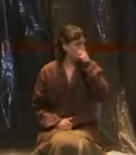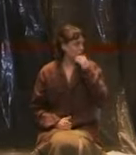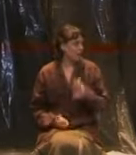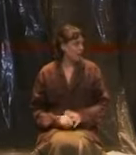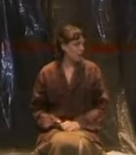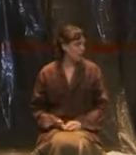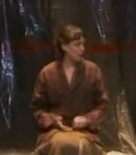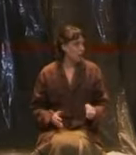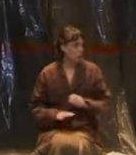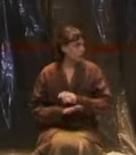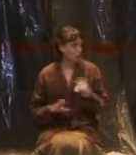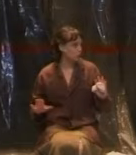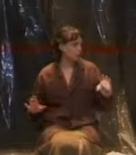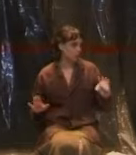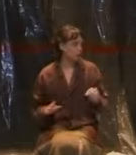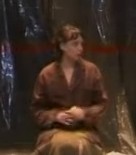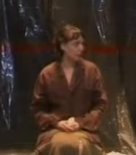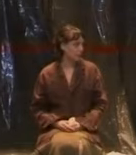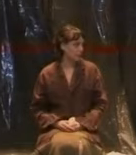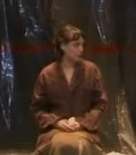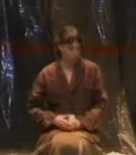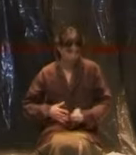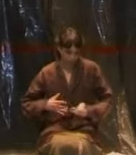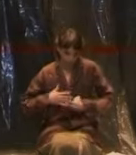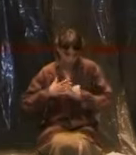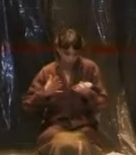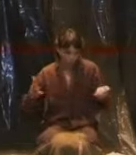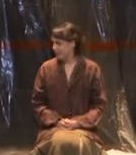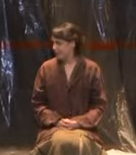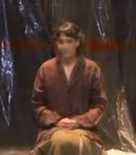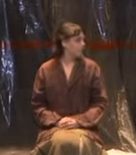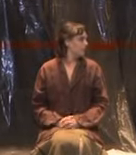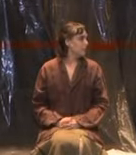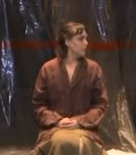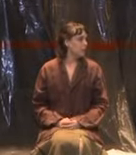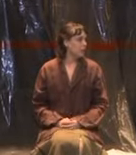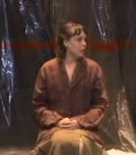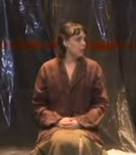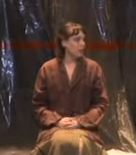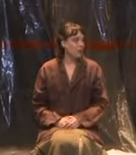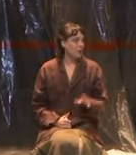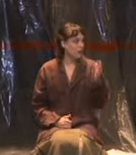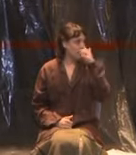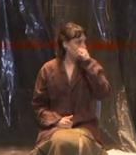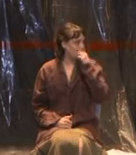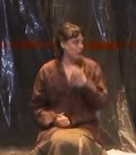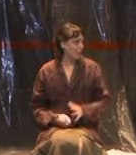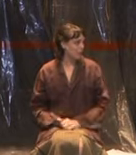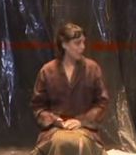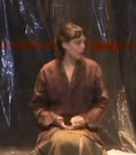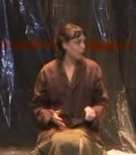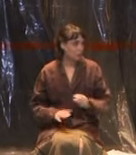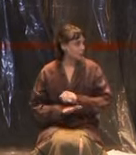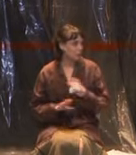que me gustaría decir es que lo respeto muchísimo a ustedes. Esta semana en el Palacio habrá espacio también para el humor